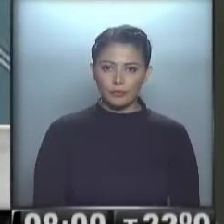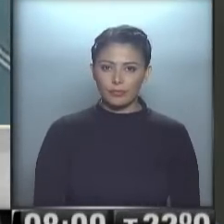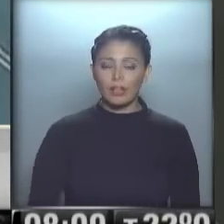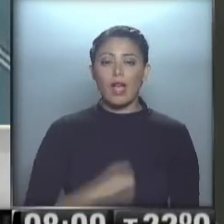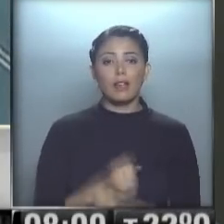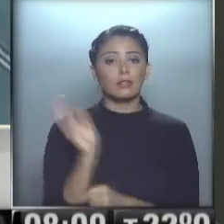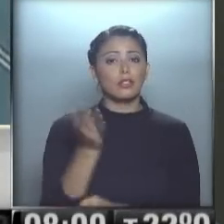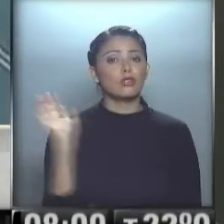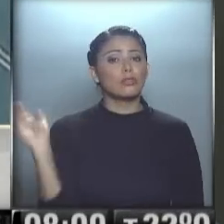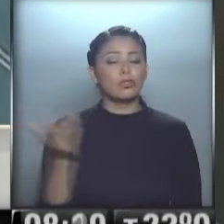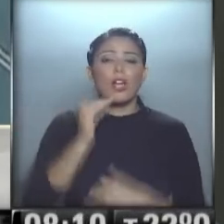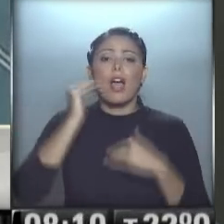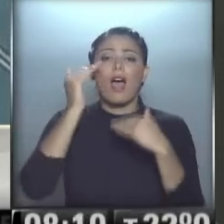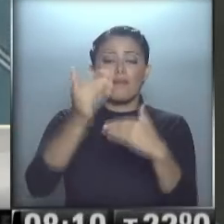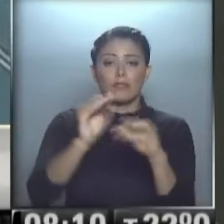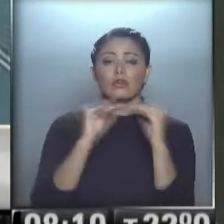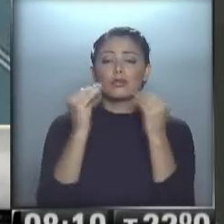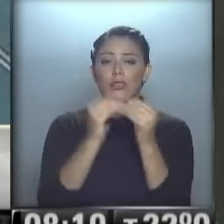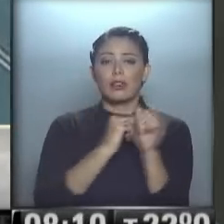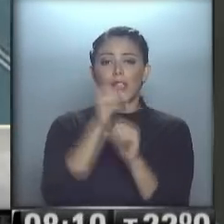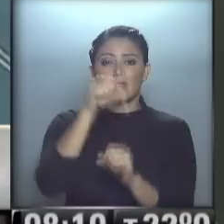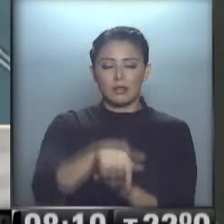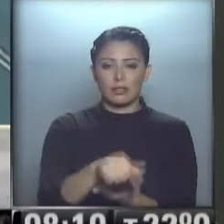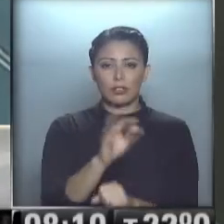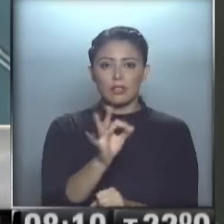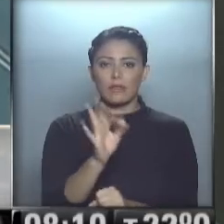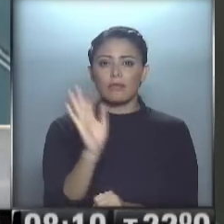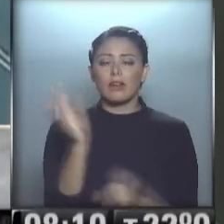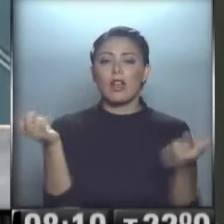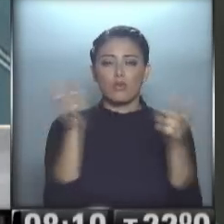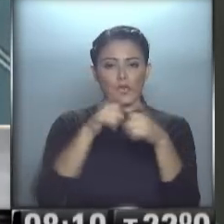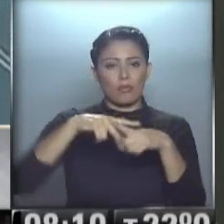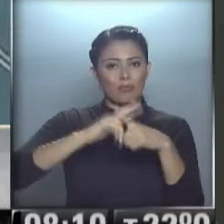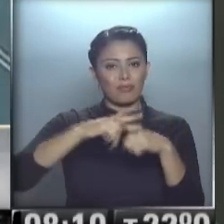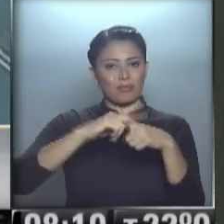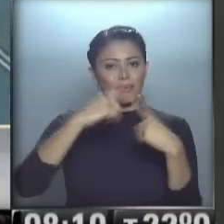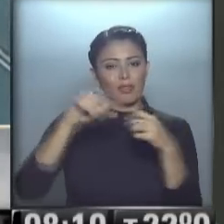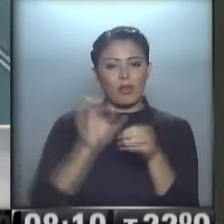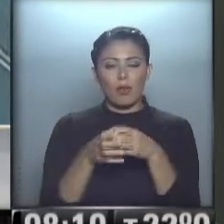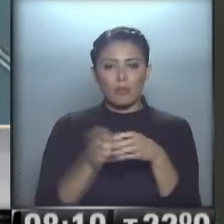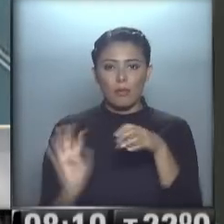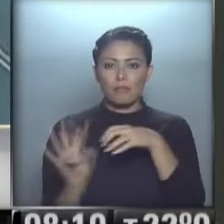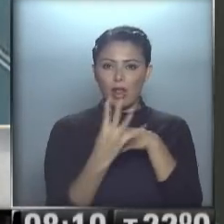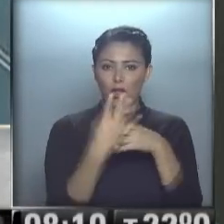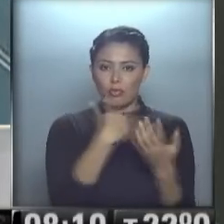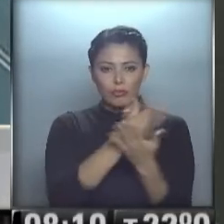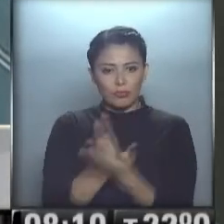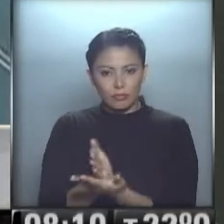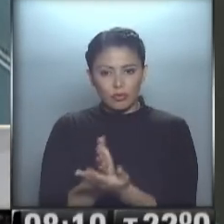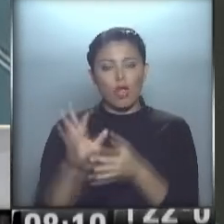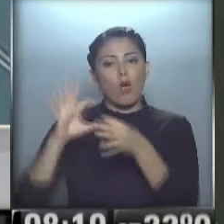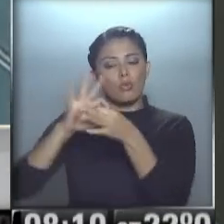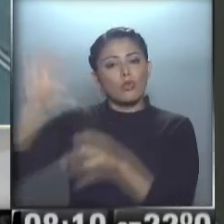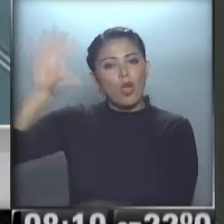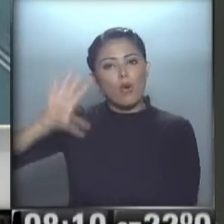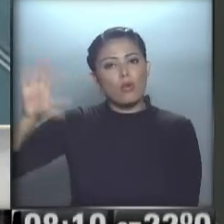avances eh cualitativos que se han experimentado en la reunión técnica int mercosur eh Unión Europea